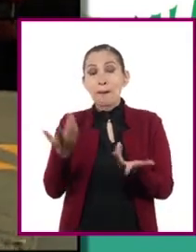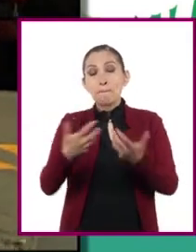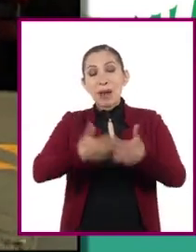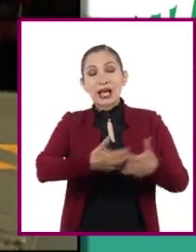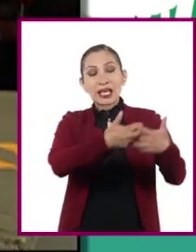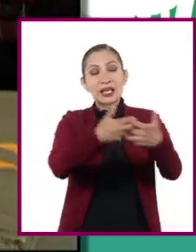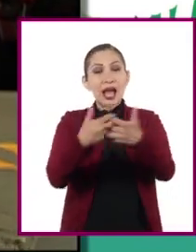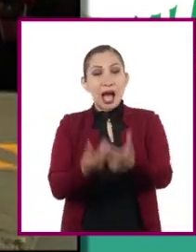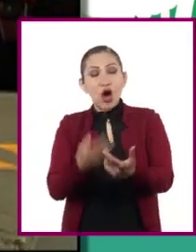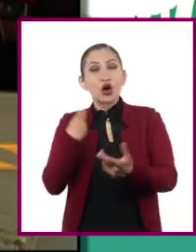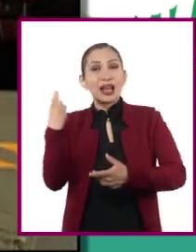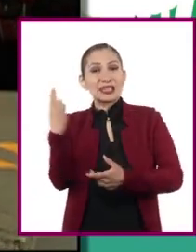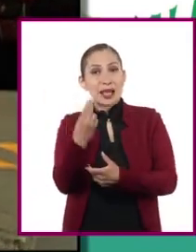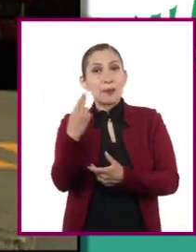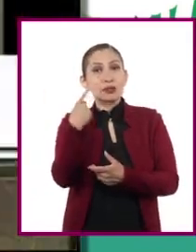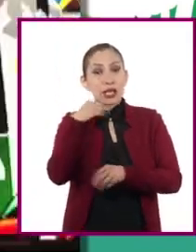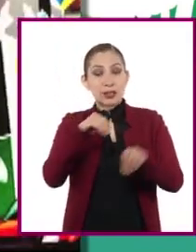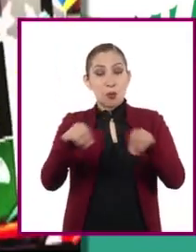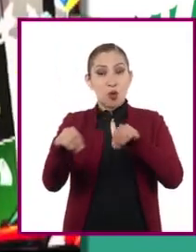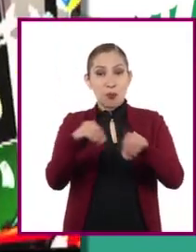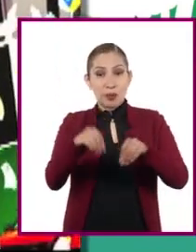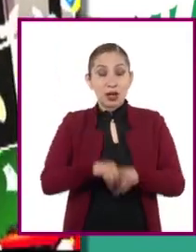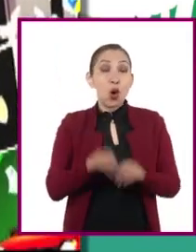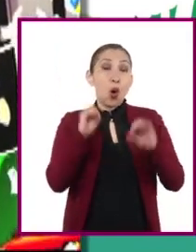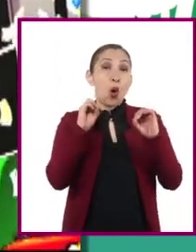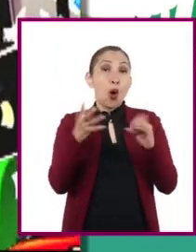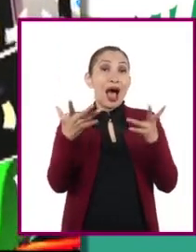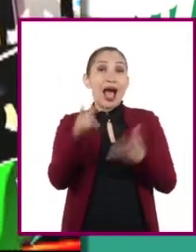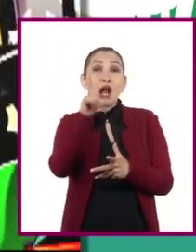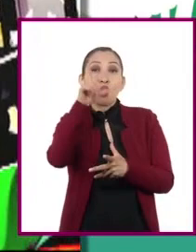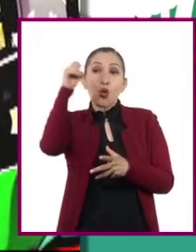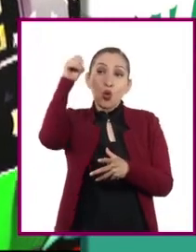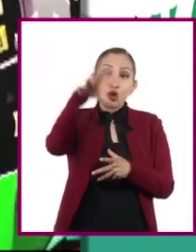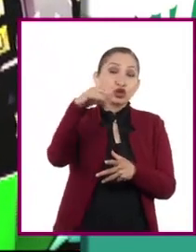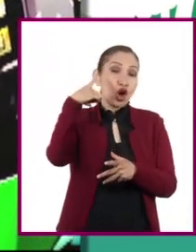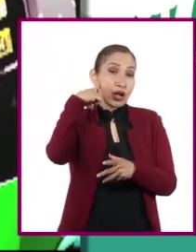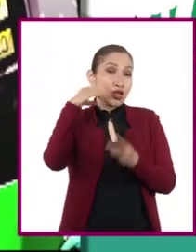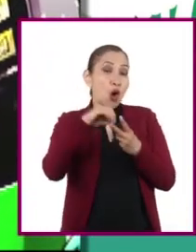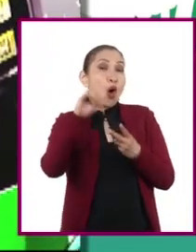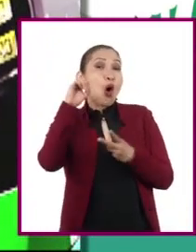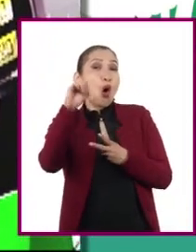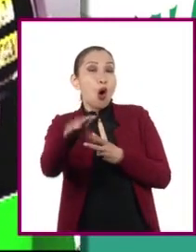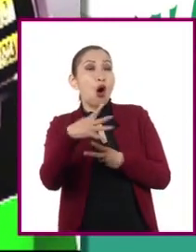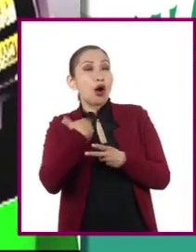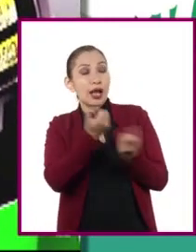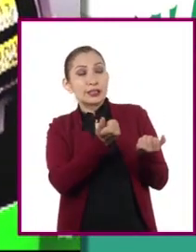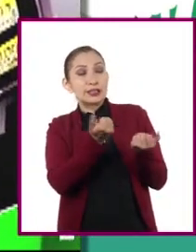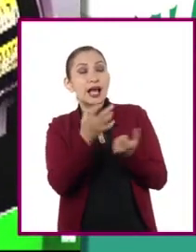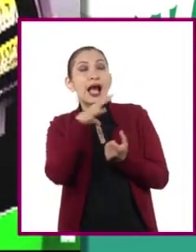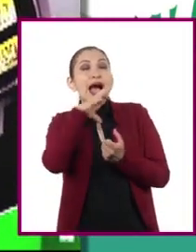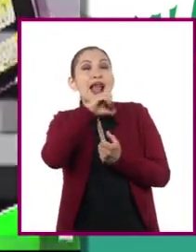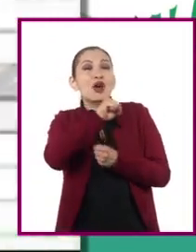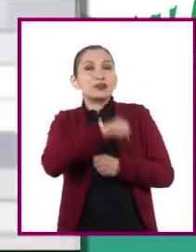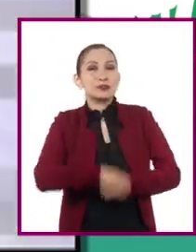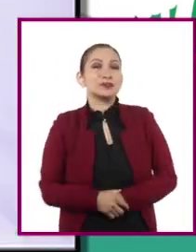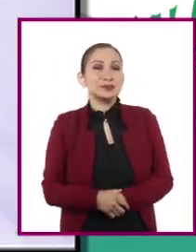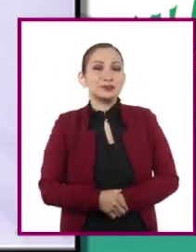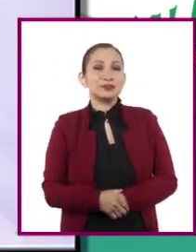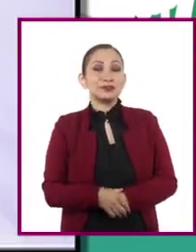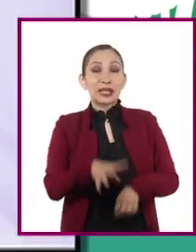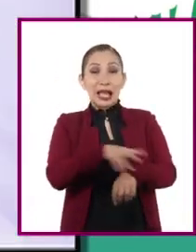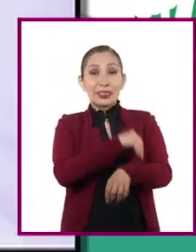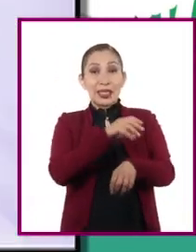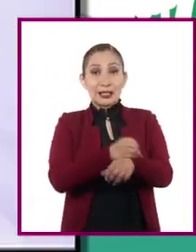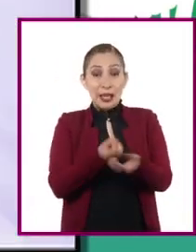y dispositivos que requerimos que se muevan o emitan luz, sonido o que transfieran calor.